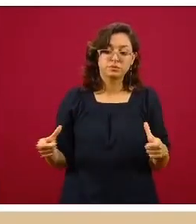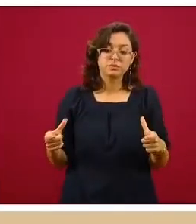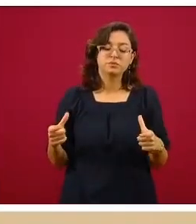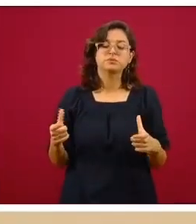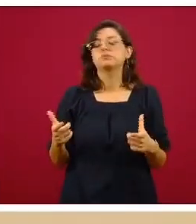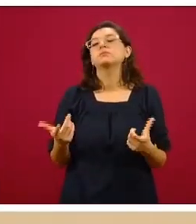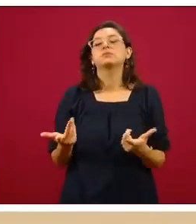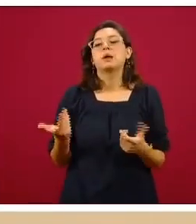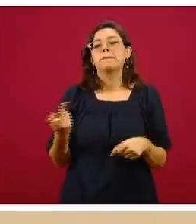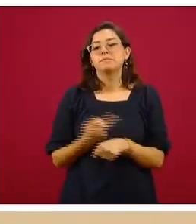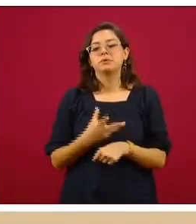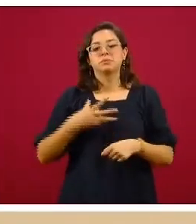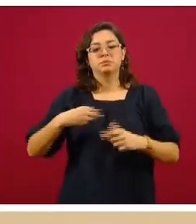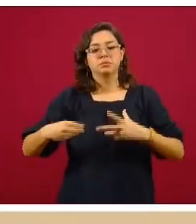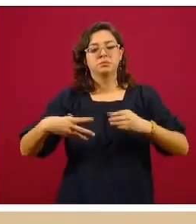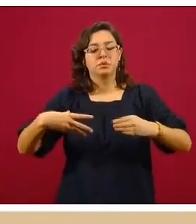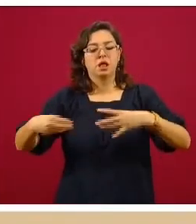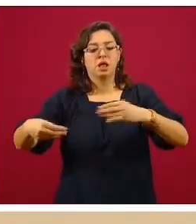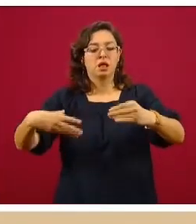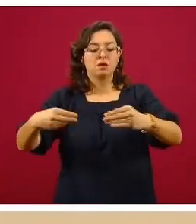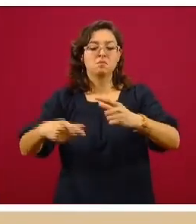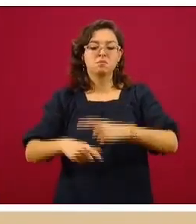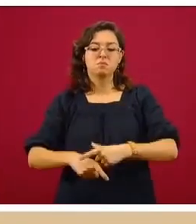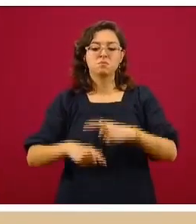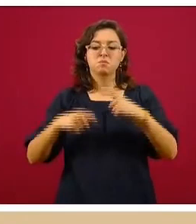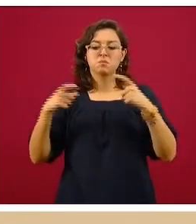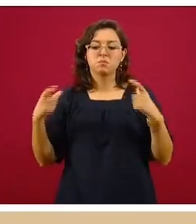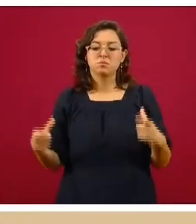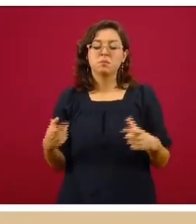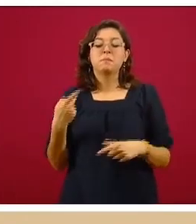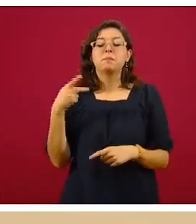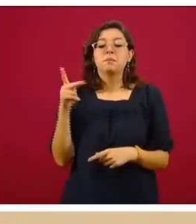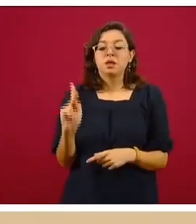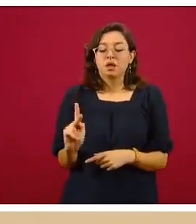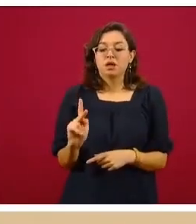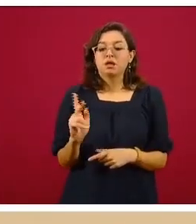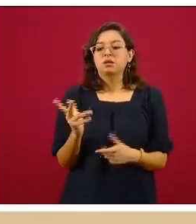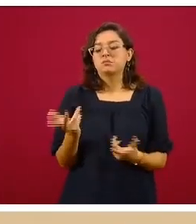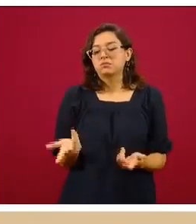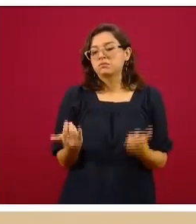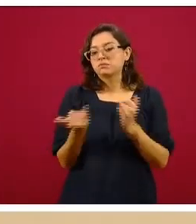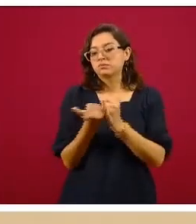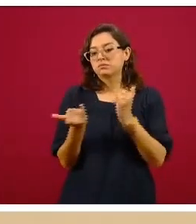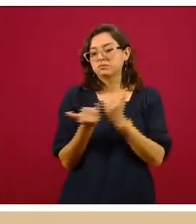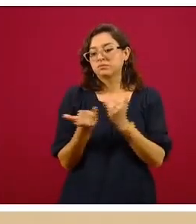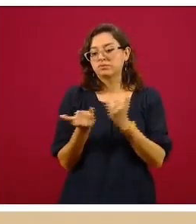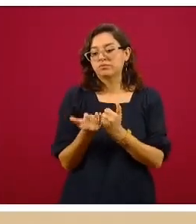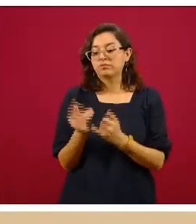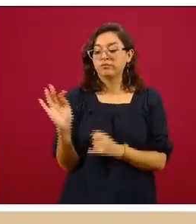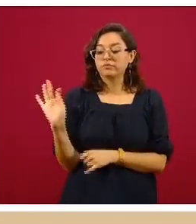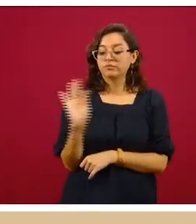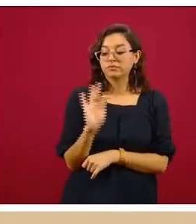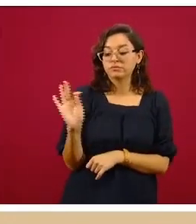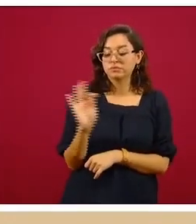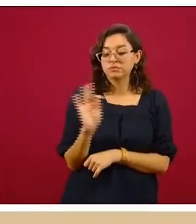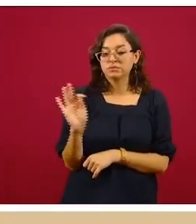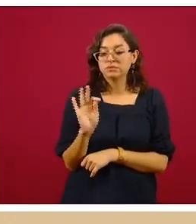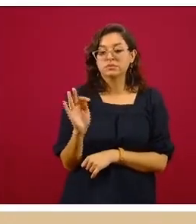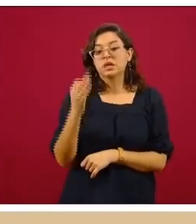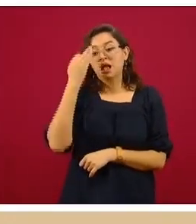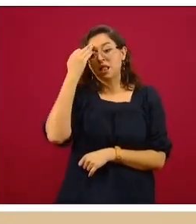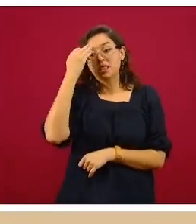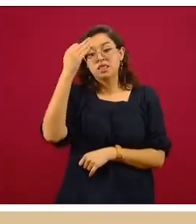que la transmisión se haya incrementado en la entidad federativa, pero así como veíamos en la lámina anterior que estos casos sospechosos están distribuidos